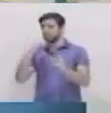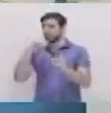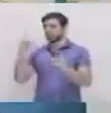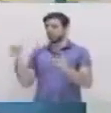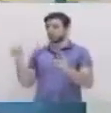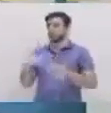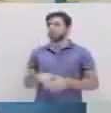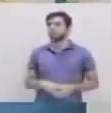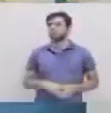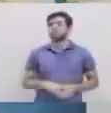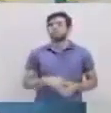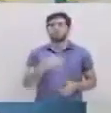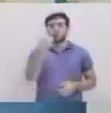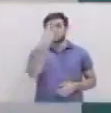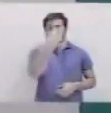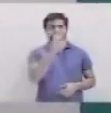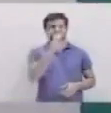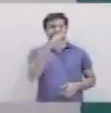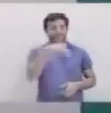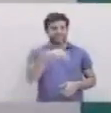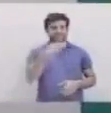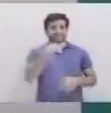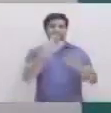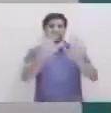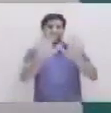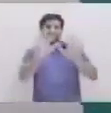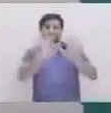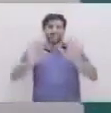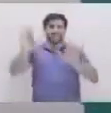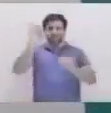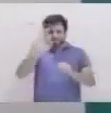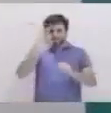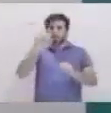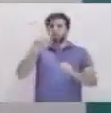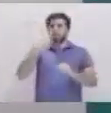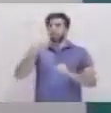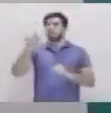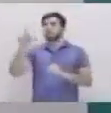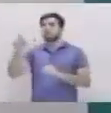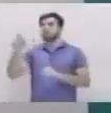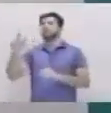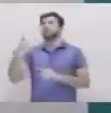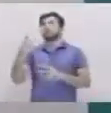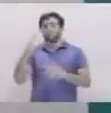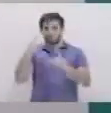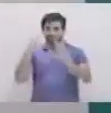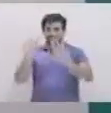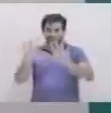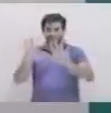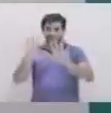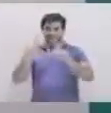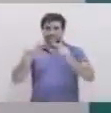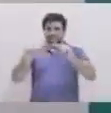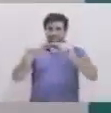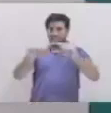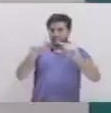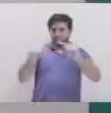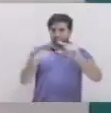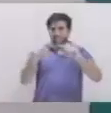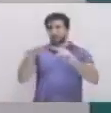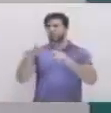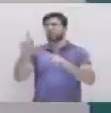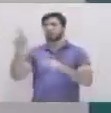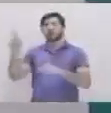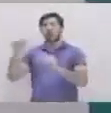cartel. Tenemos la relación seno de 10 grados, el ángulo de elevación que estamos